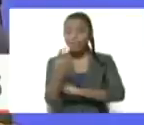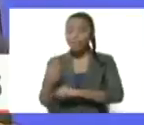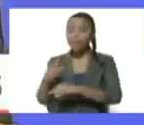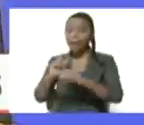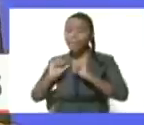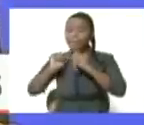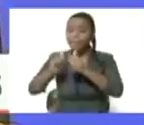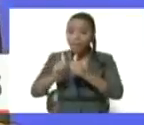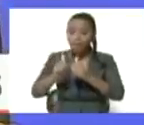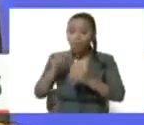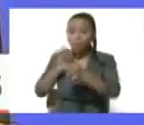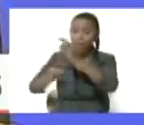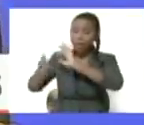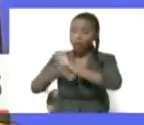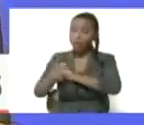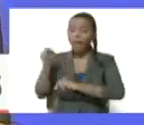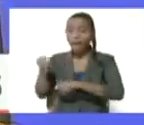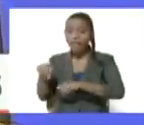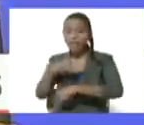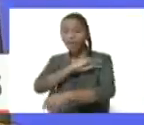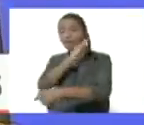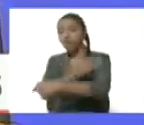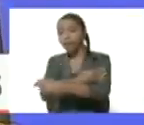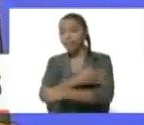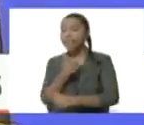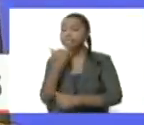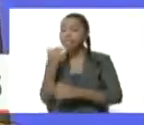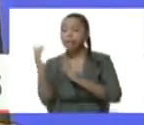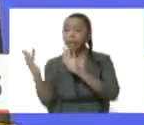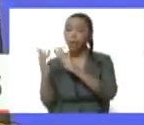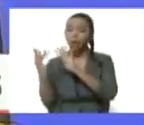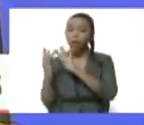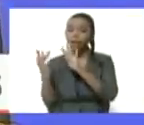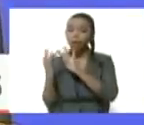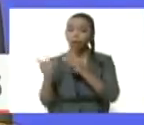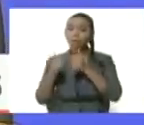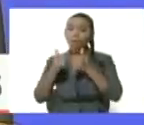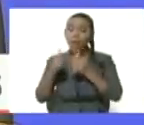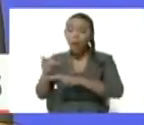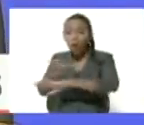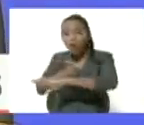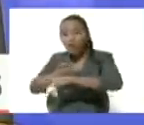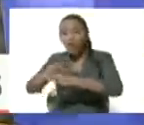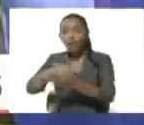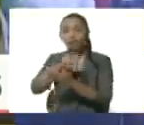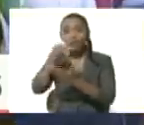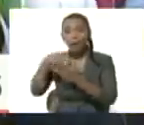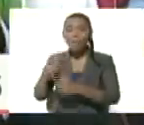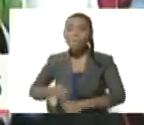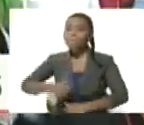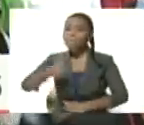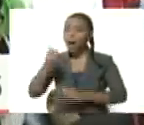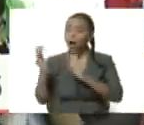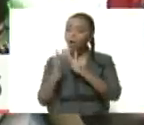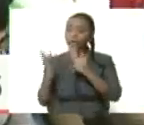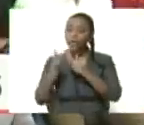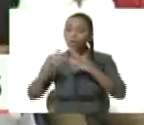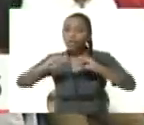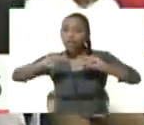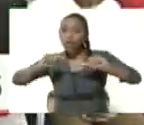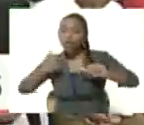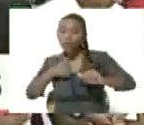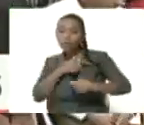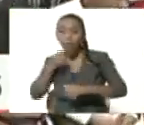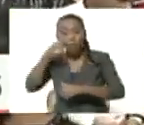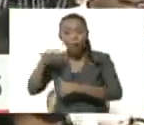esta fuerza que está acá, tiene una cercanía, o quizás es la fuerza del gobierno nacional que tiene más cercanía en el territorio con nuestro